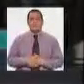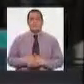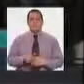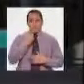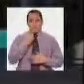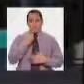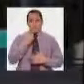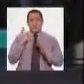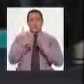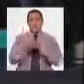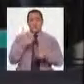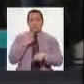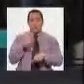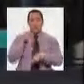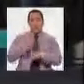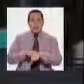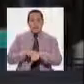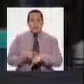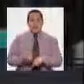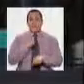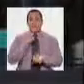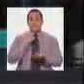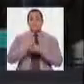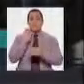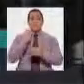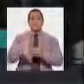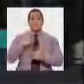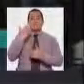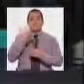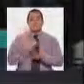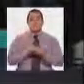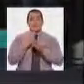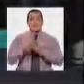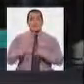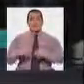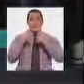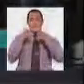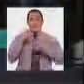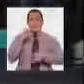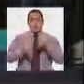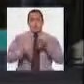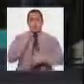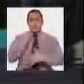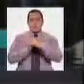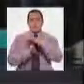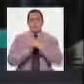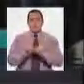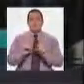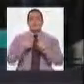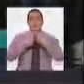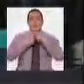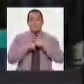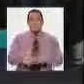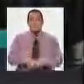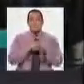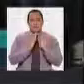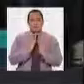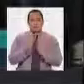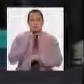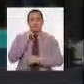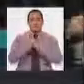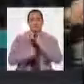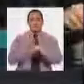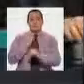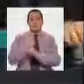suele pasar, lo que es normal, es que luego de agotarse la vía interna, recién se inicia el proceso